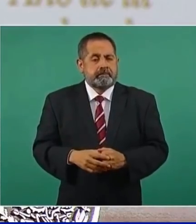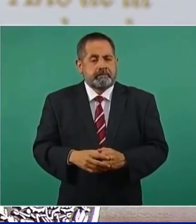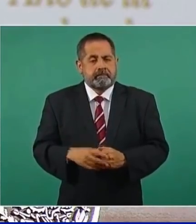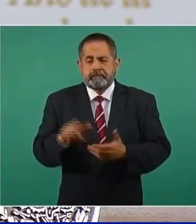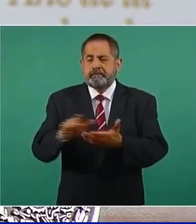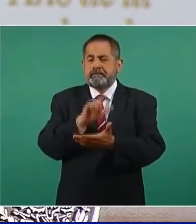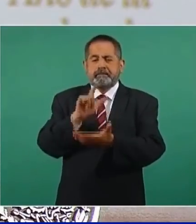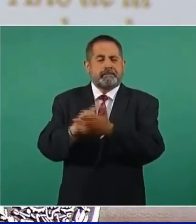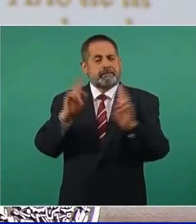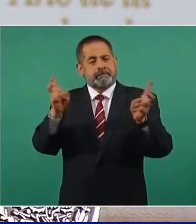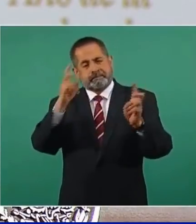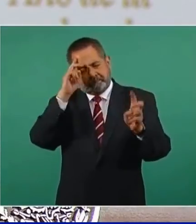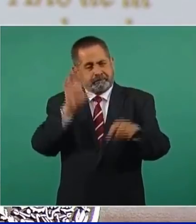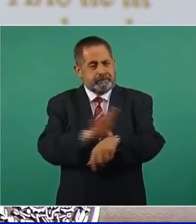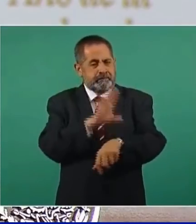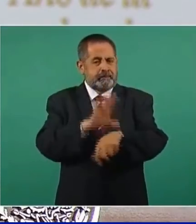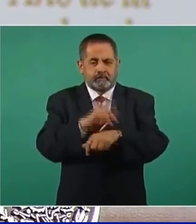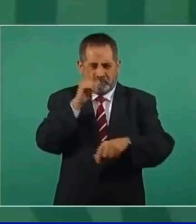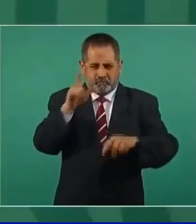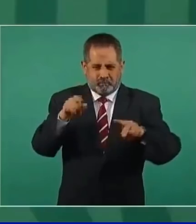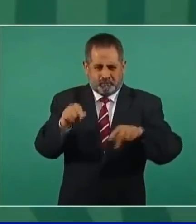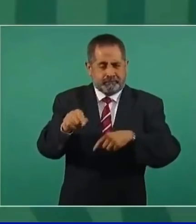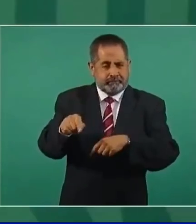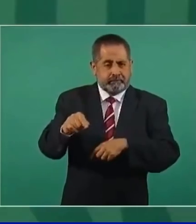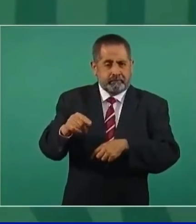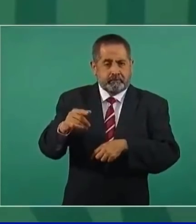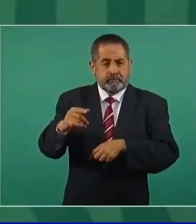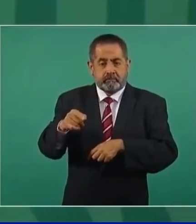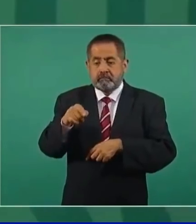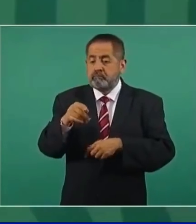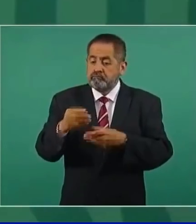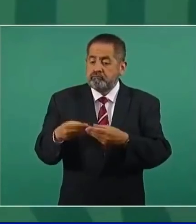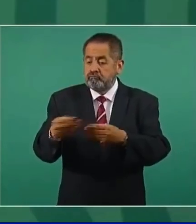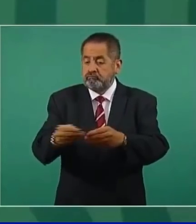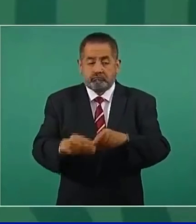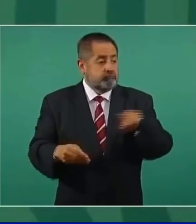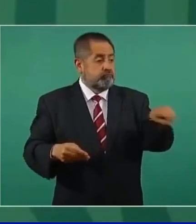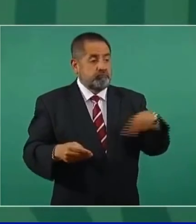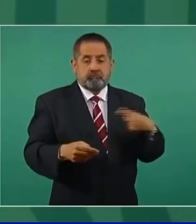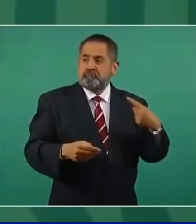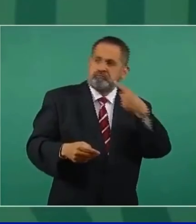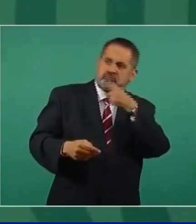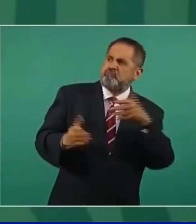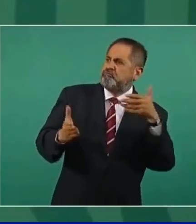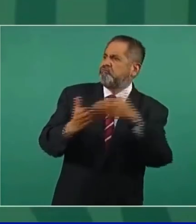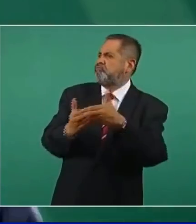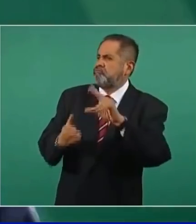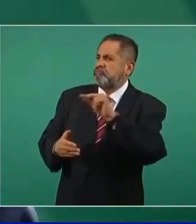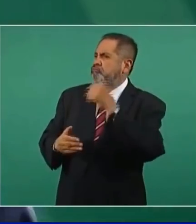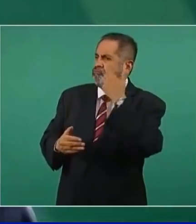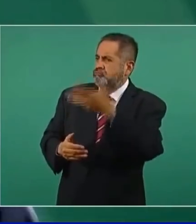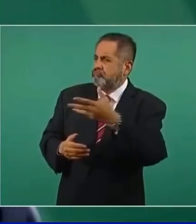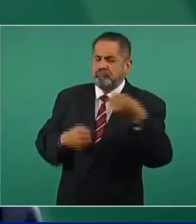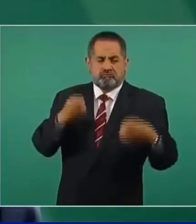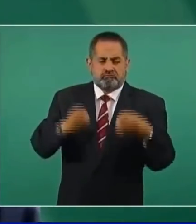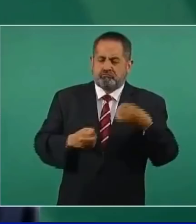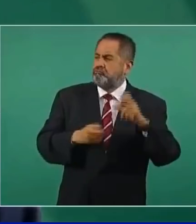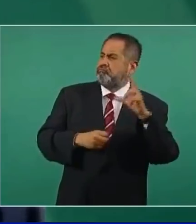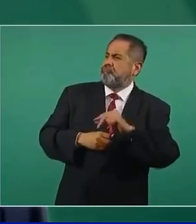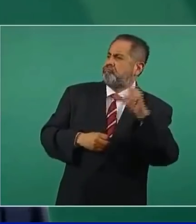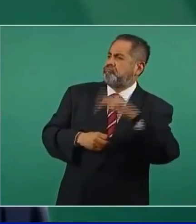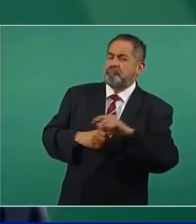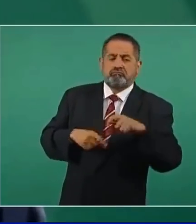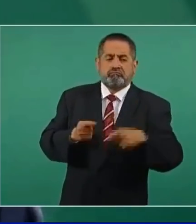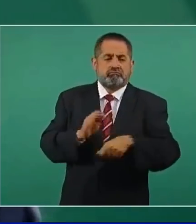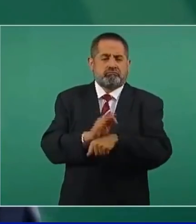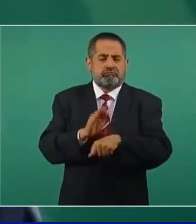la ley de electricidad, que fue impugnada de inmediato. Bueno, todavía no se publicaba, ya los jueces ya estaban otorgando